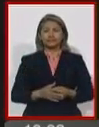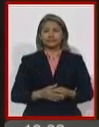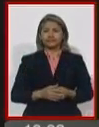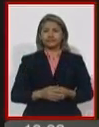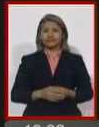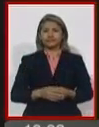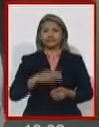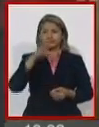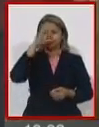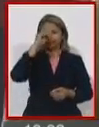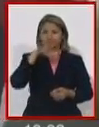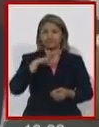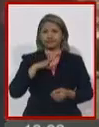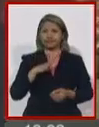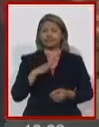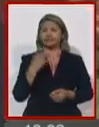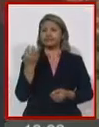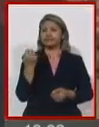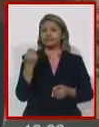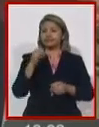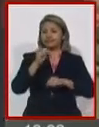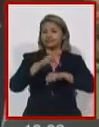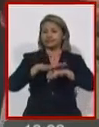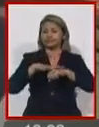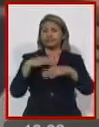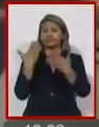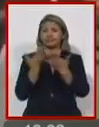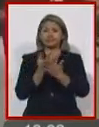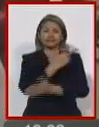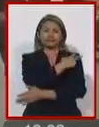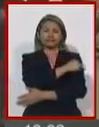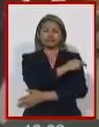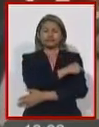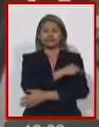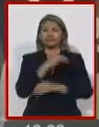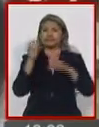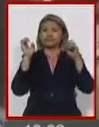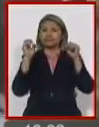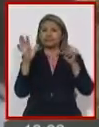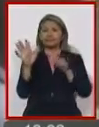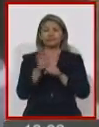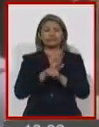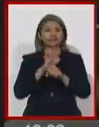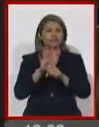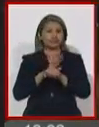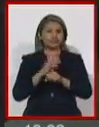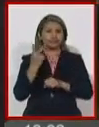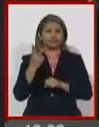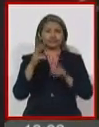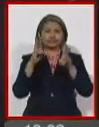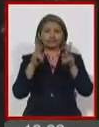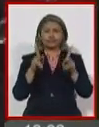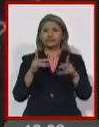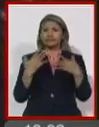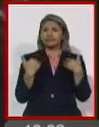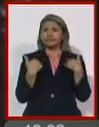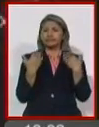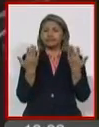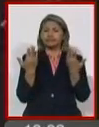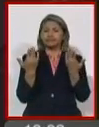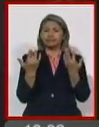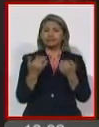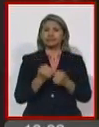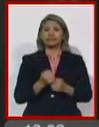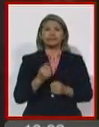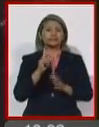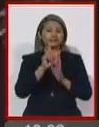varón? El varón. Cuando los heridos llegaron al hospital Vietma, la sala de emergencias estaba colapsada. 2 de los lesionados tuvieron que